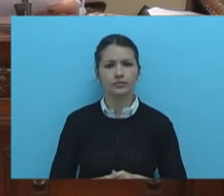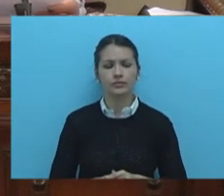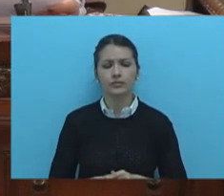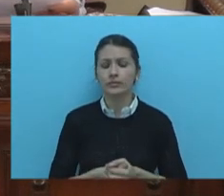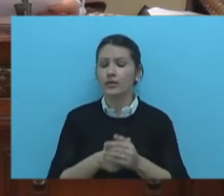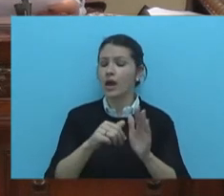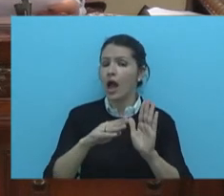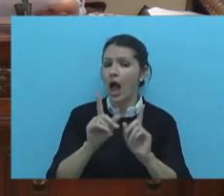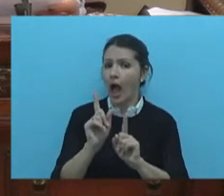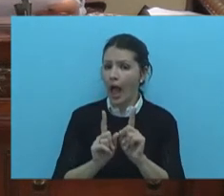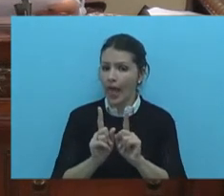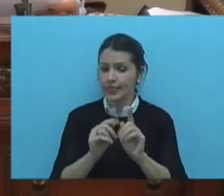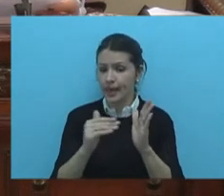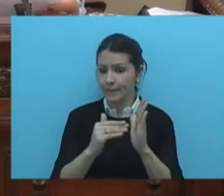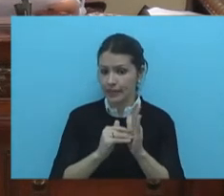seguimiento de los casos